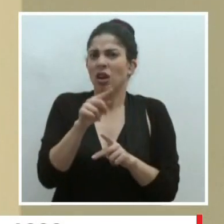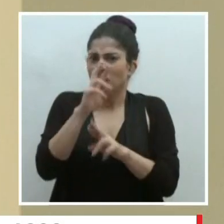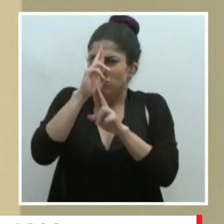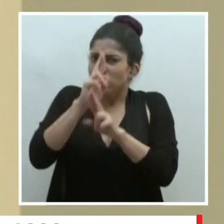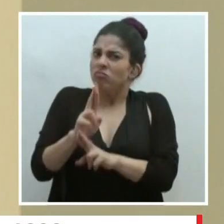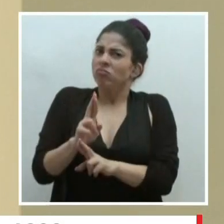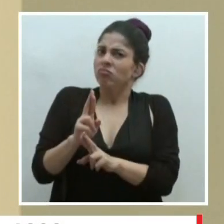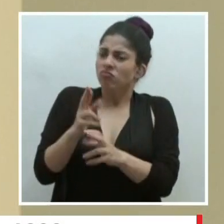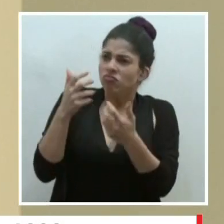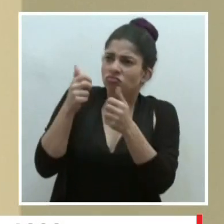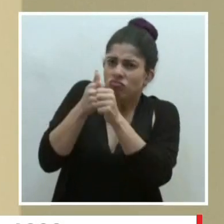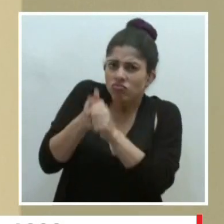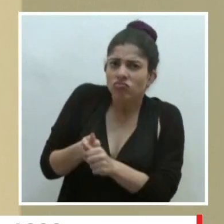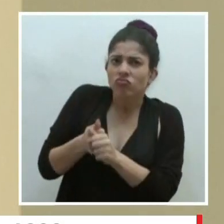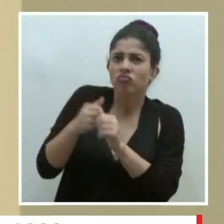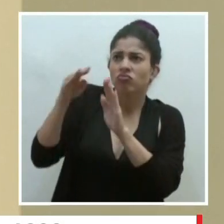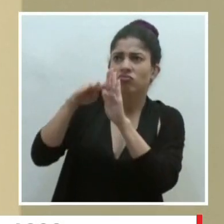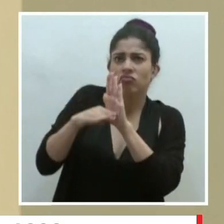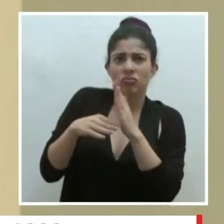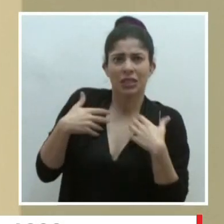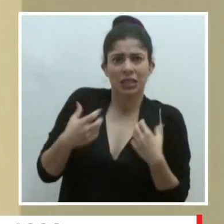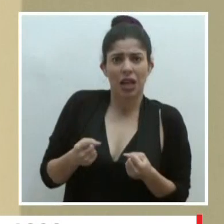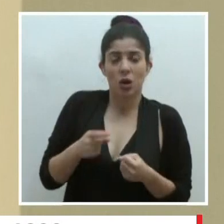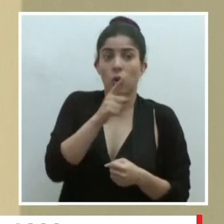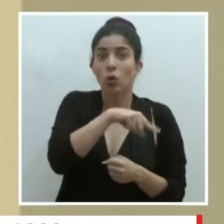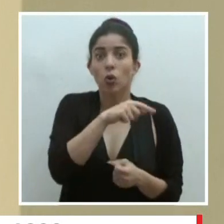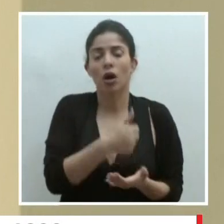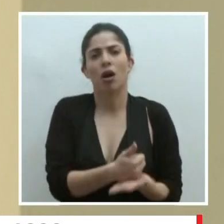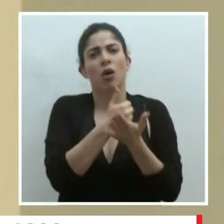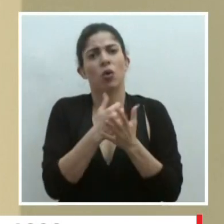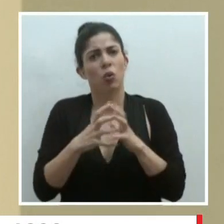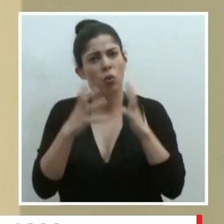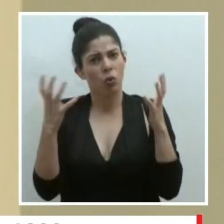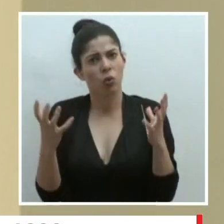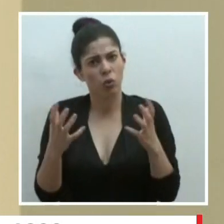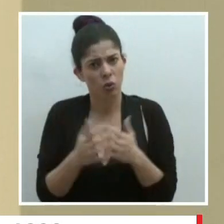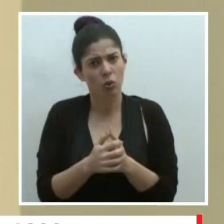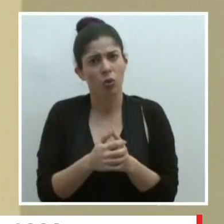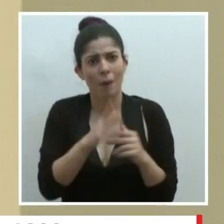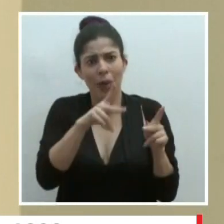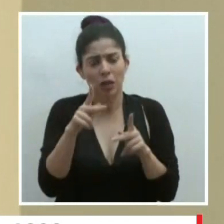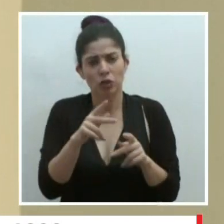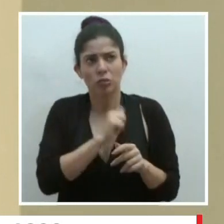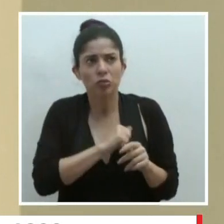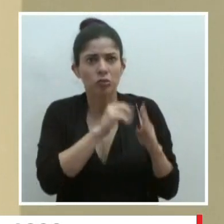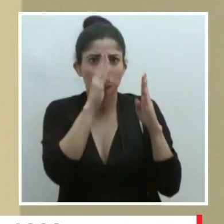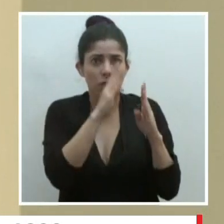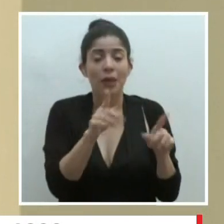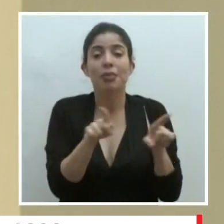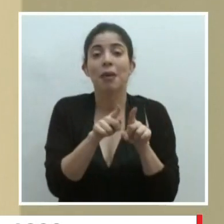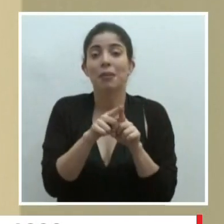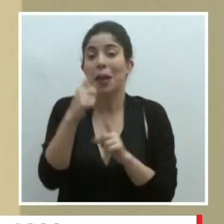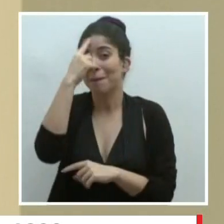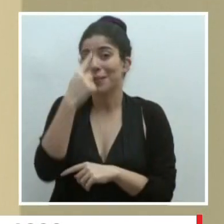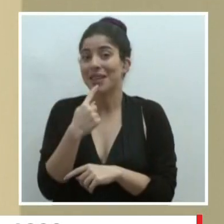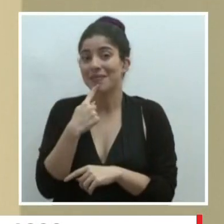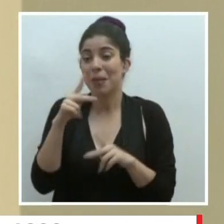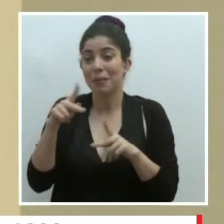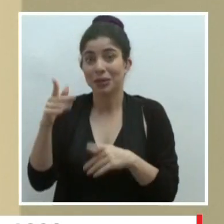asumir las medidas sanitarias, ha ayudado muchísimo, además de, como indicaba, que ha cambiado también el perfil de la